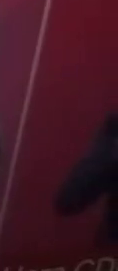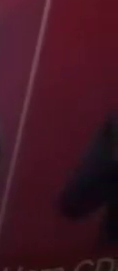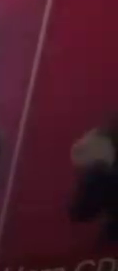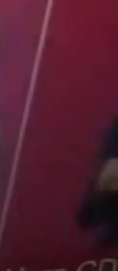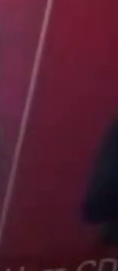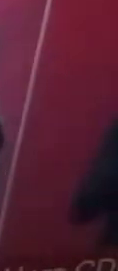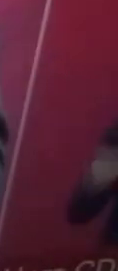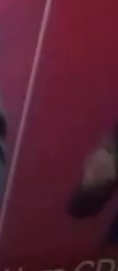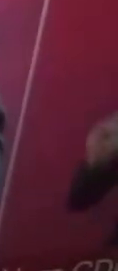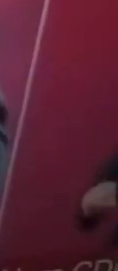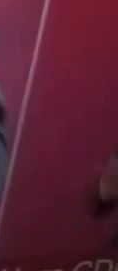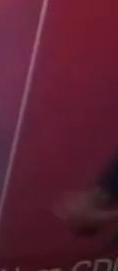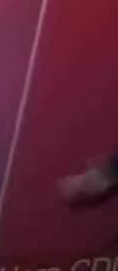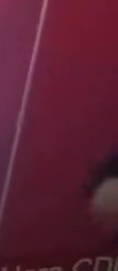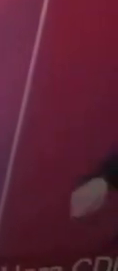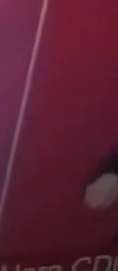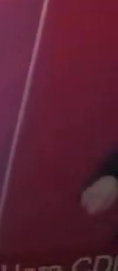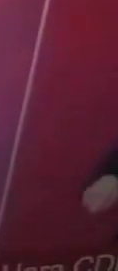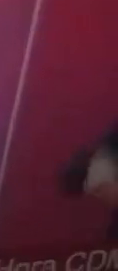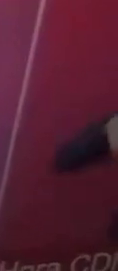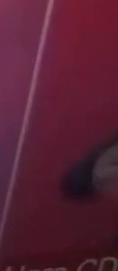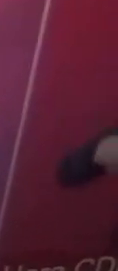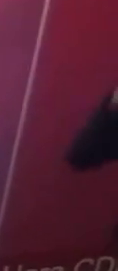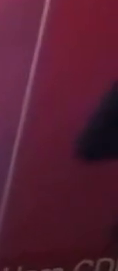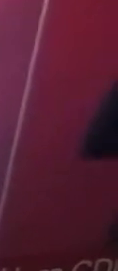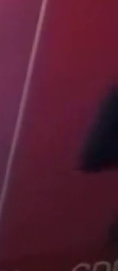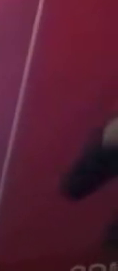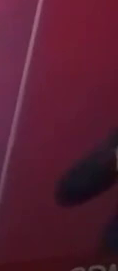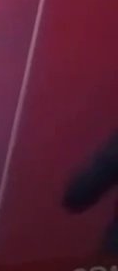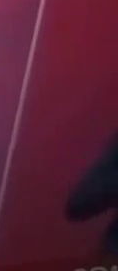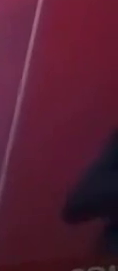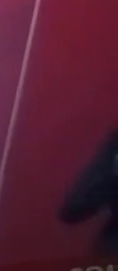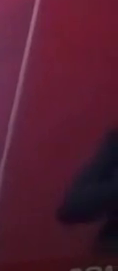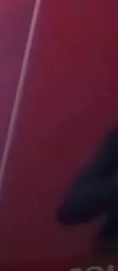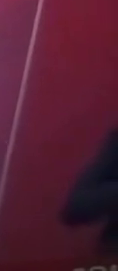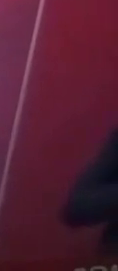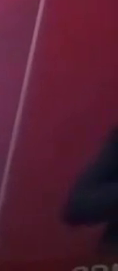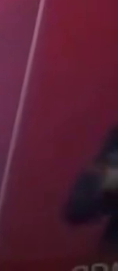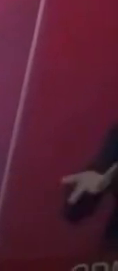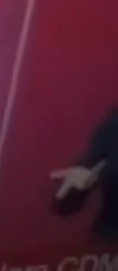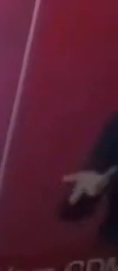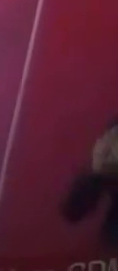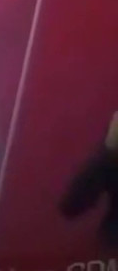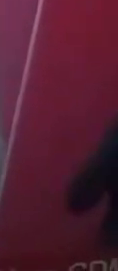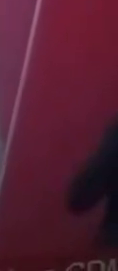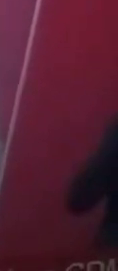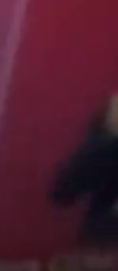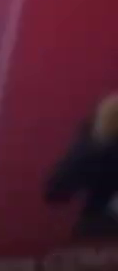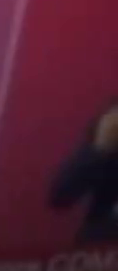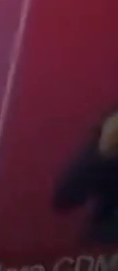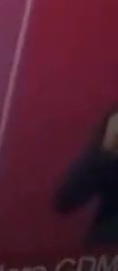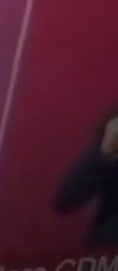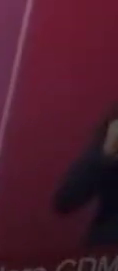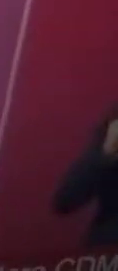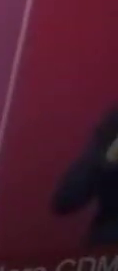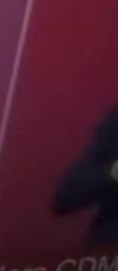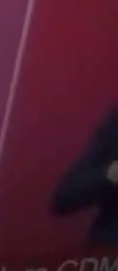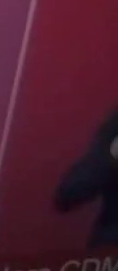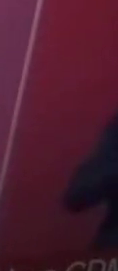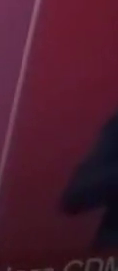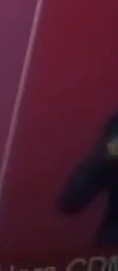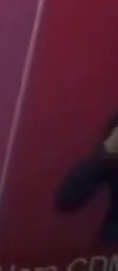cuánto les importaba el sureste. Nada, ni